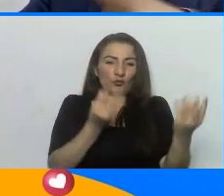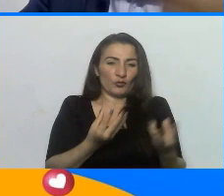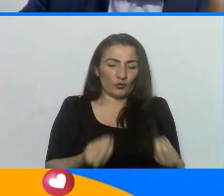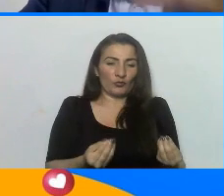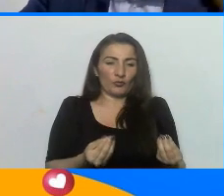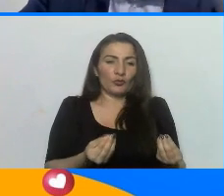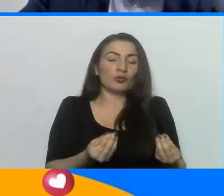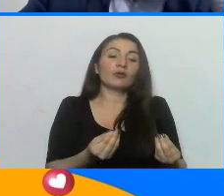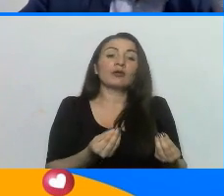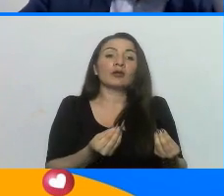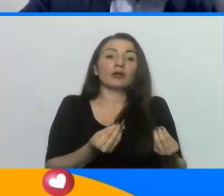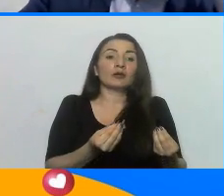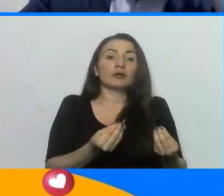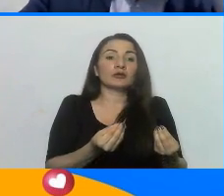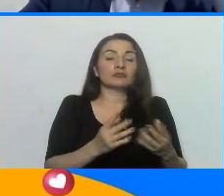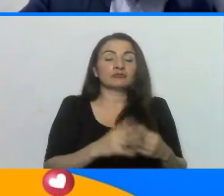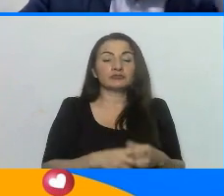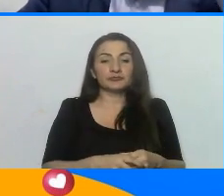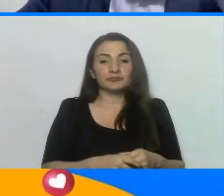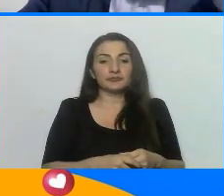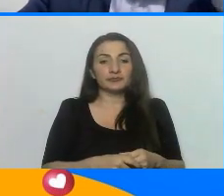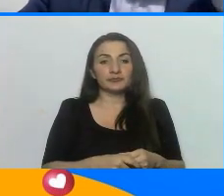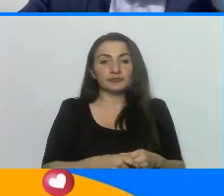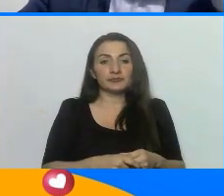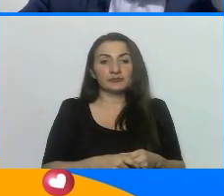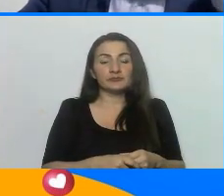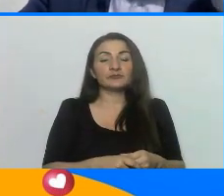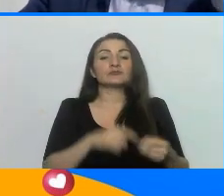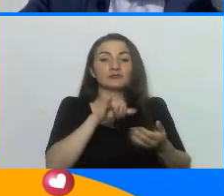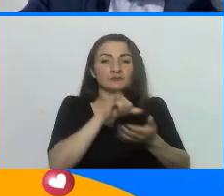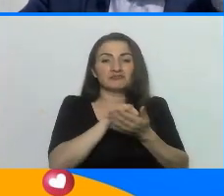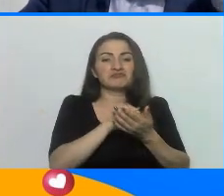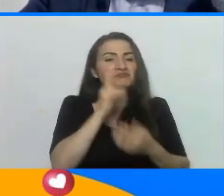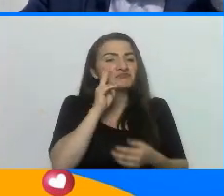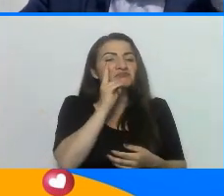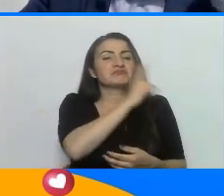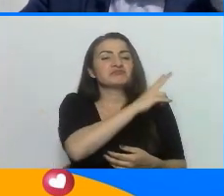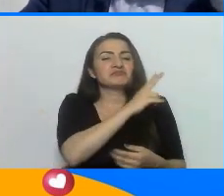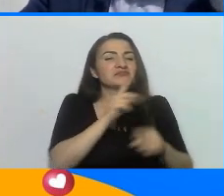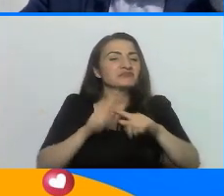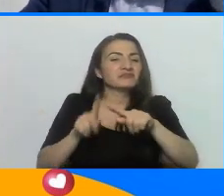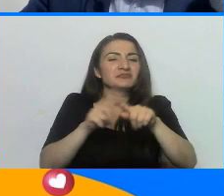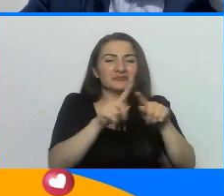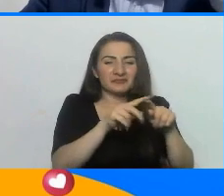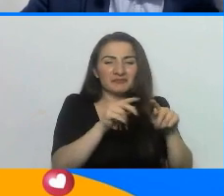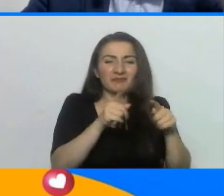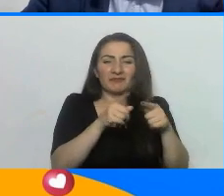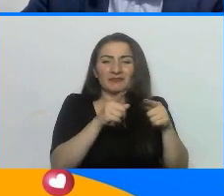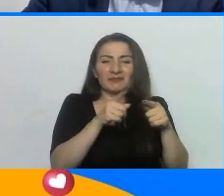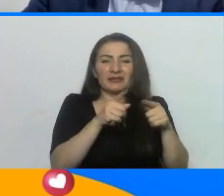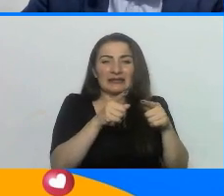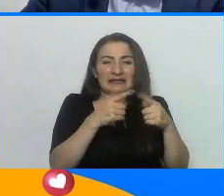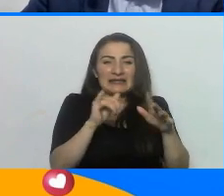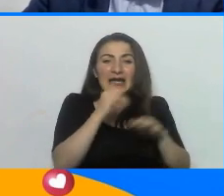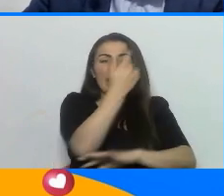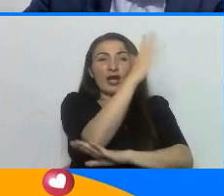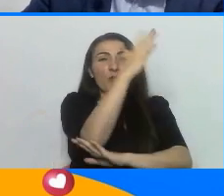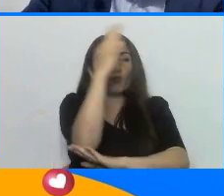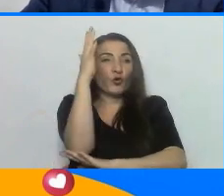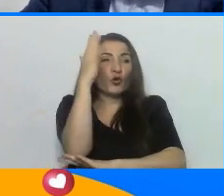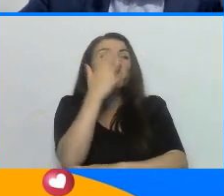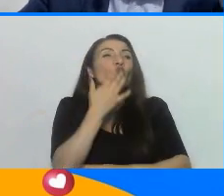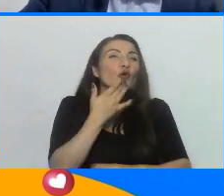pero pues para el caso no es necesario. Por eso vamos a encontrar, miren, ya es un ecosistema con